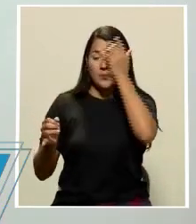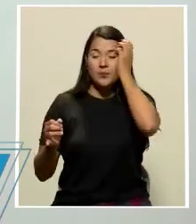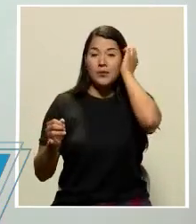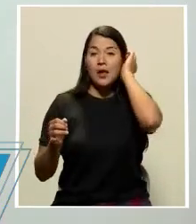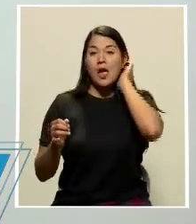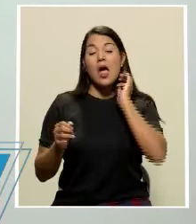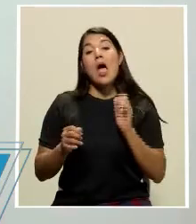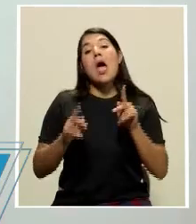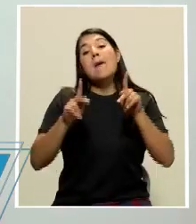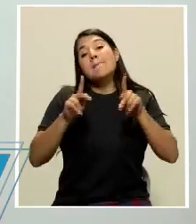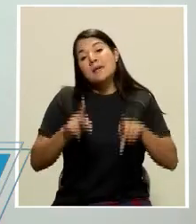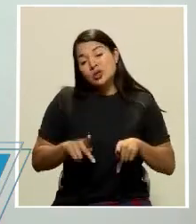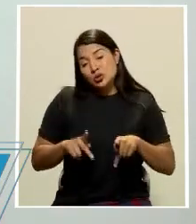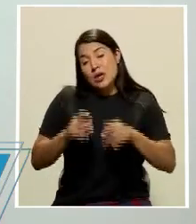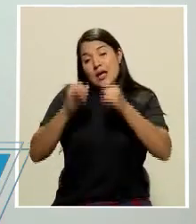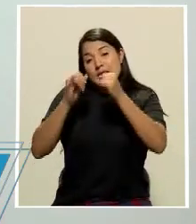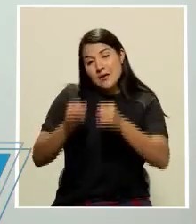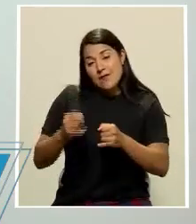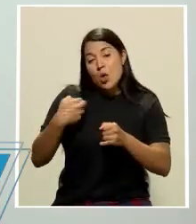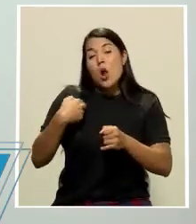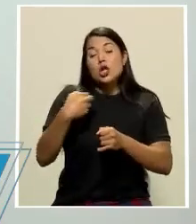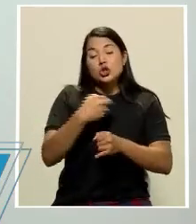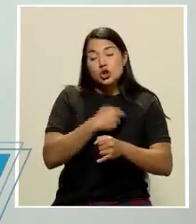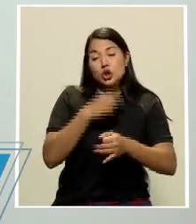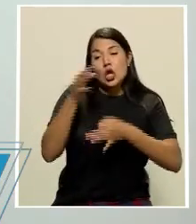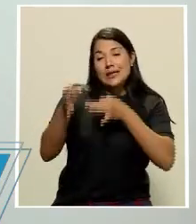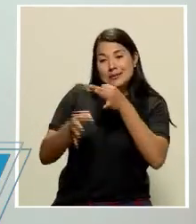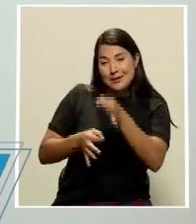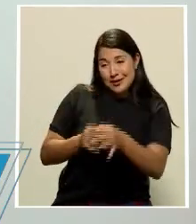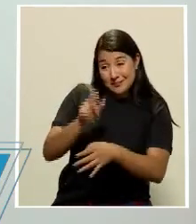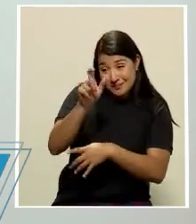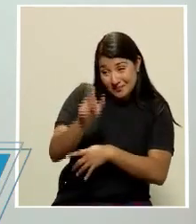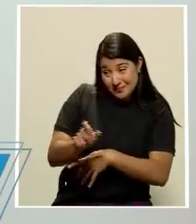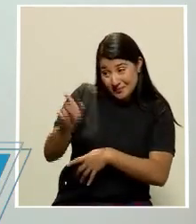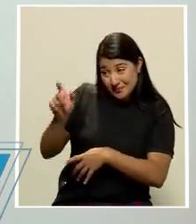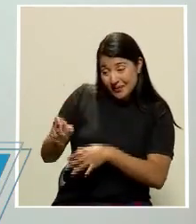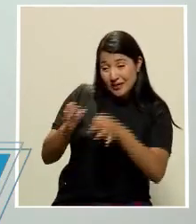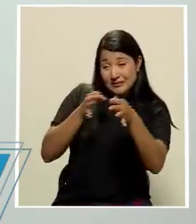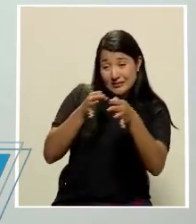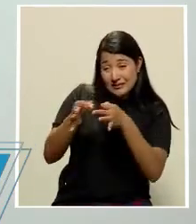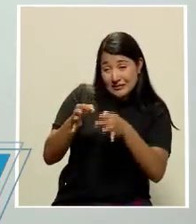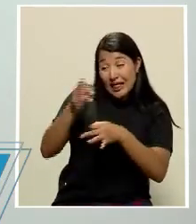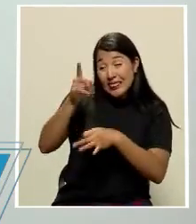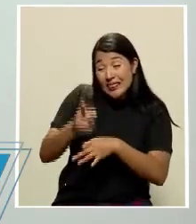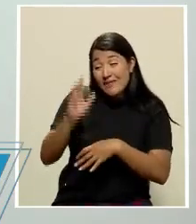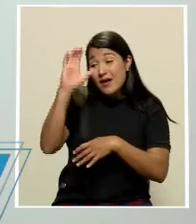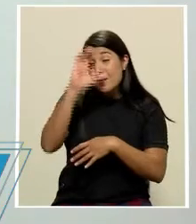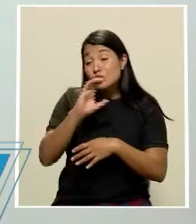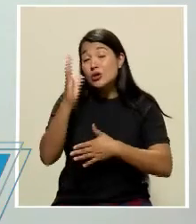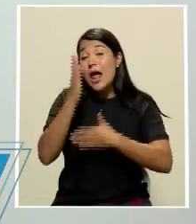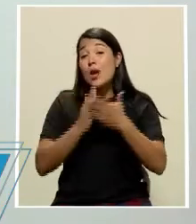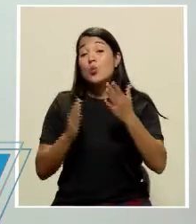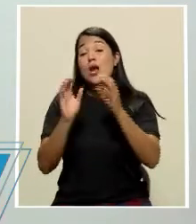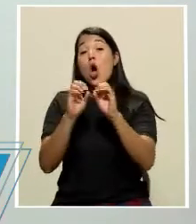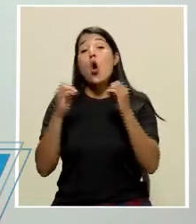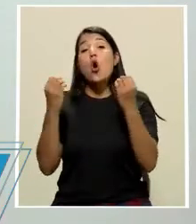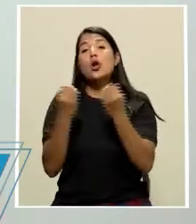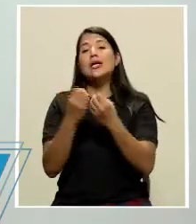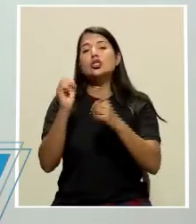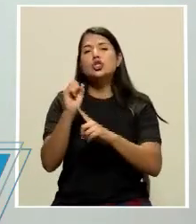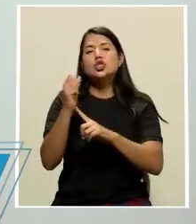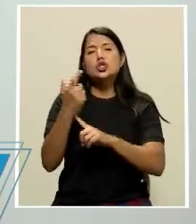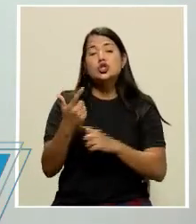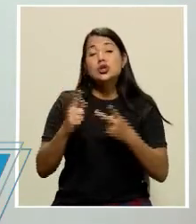nosotros les hacemos una explicación breve en la cual les decimos que tienen que buscar alguna organización social